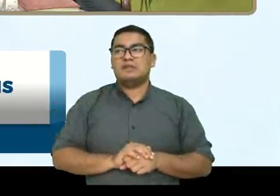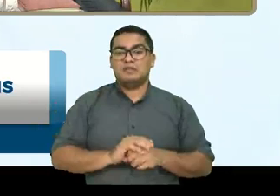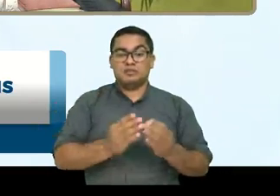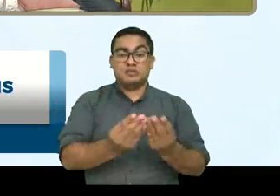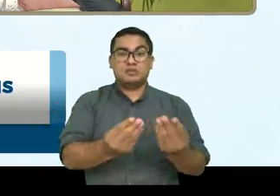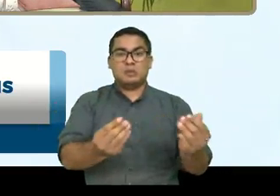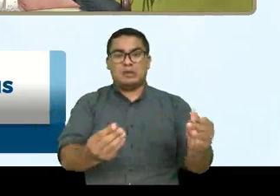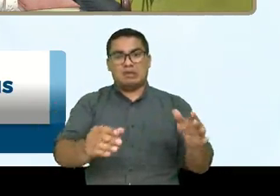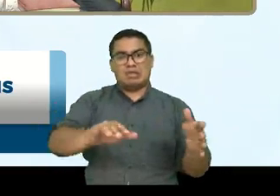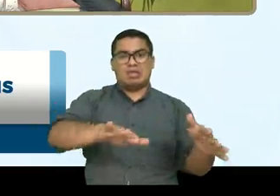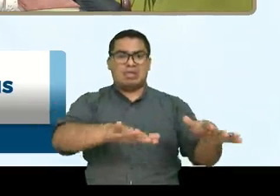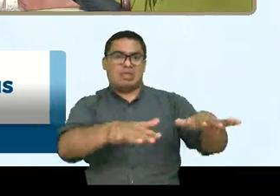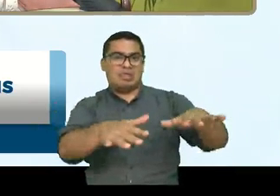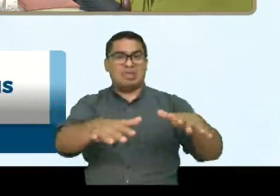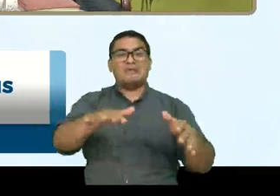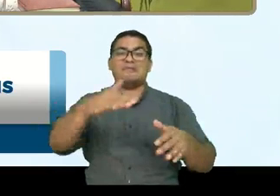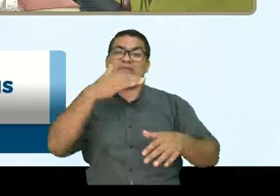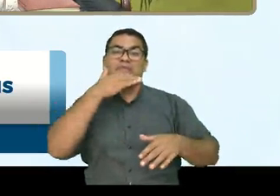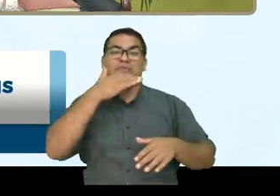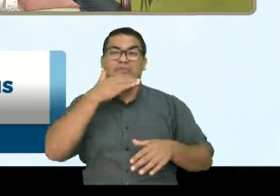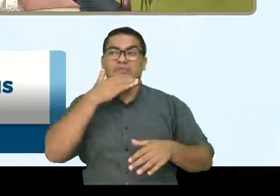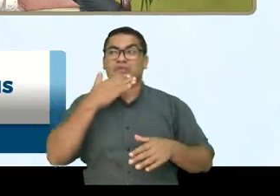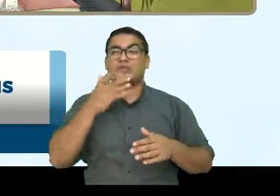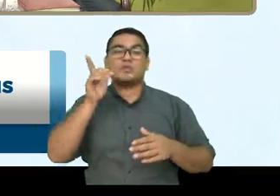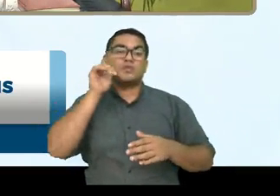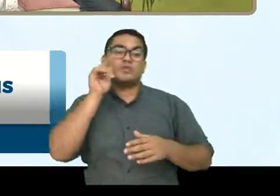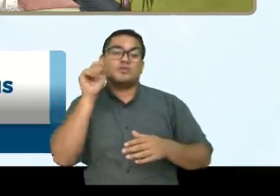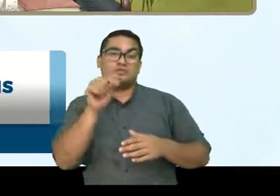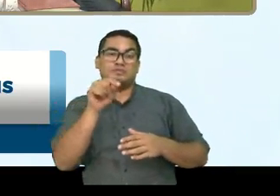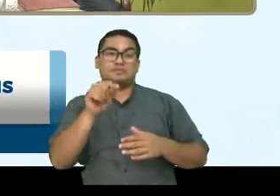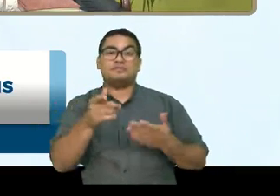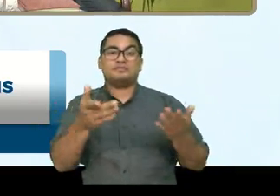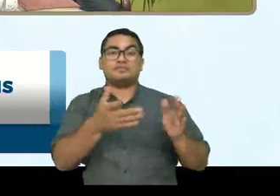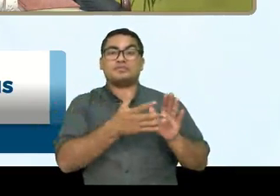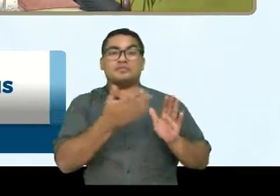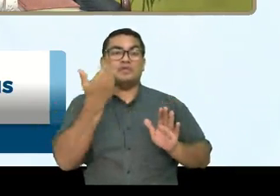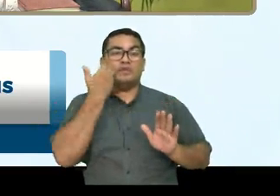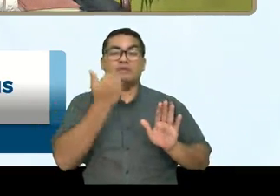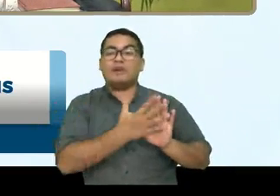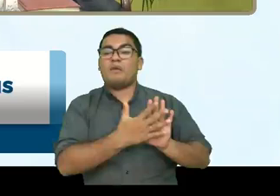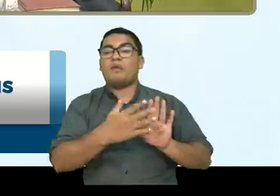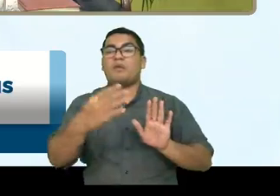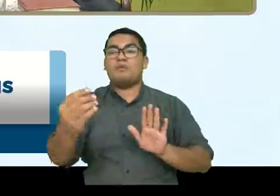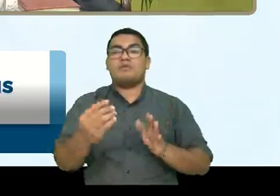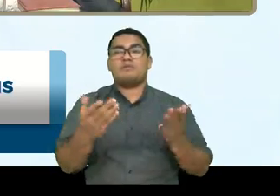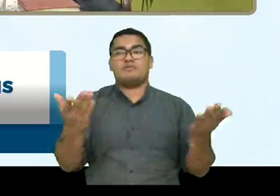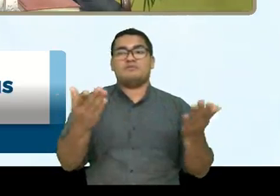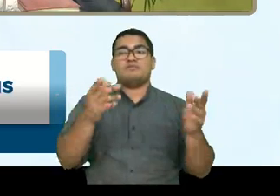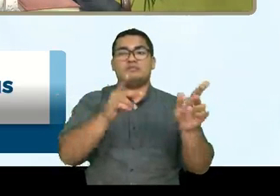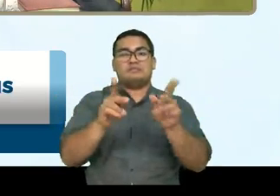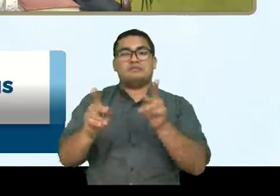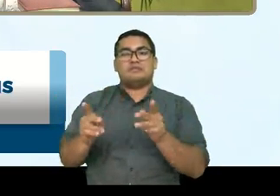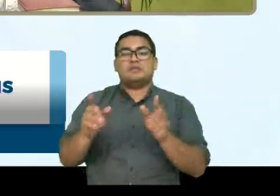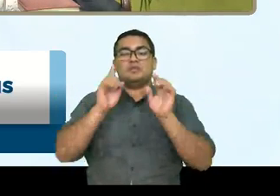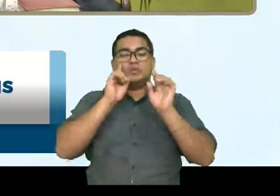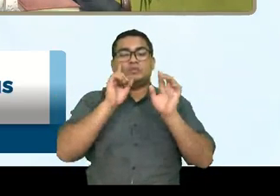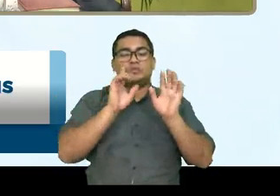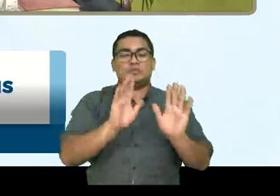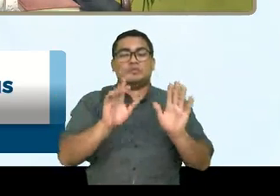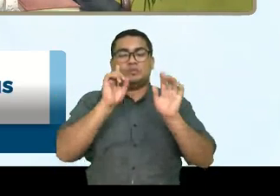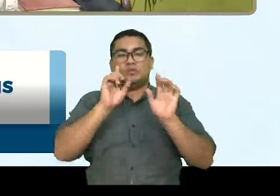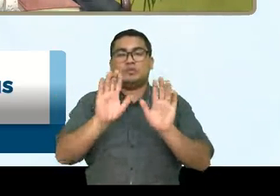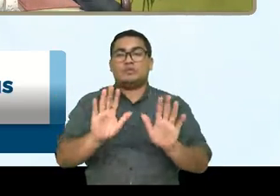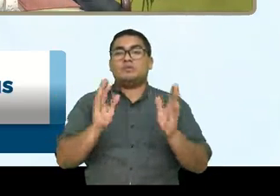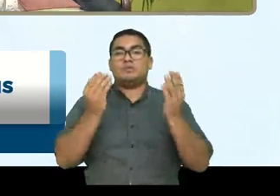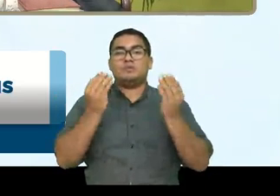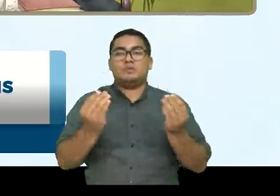los corrales son pantanosos, ¿verdad? El animalito ahí micciona. Y entonces estas personas que trabajan con estos tipos de animales tienen que tener con mucho más